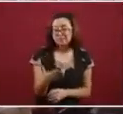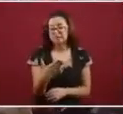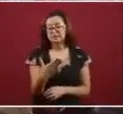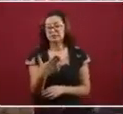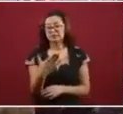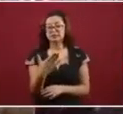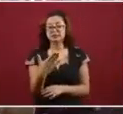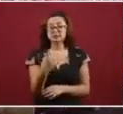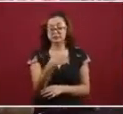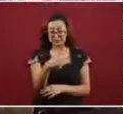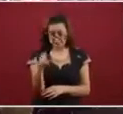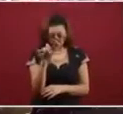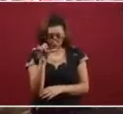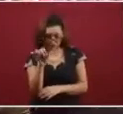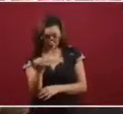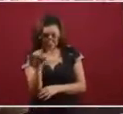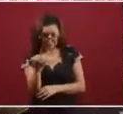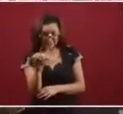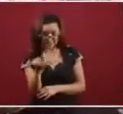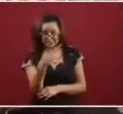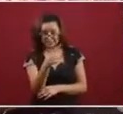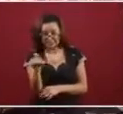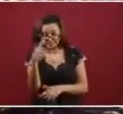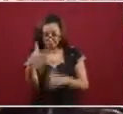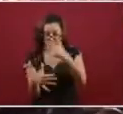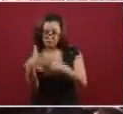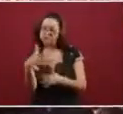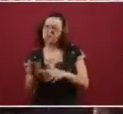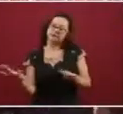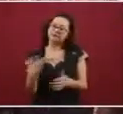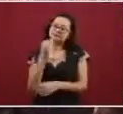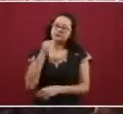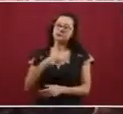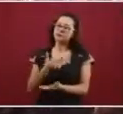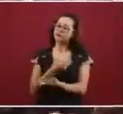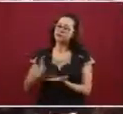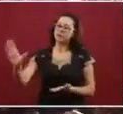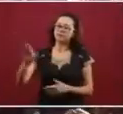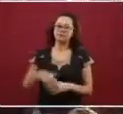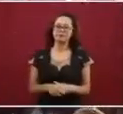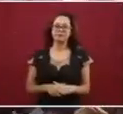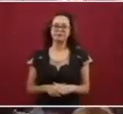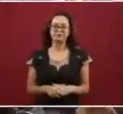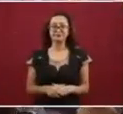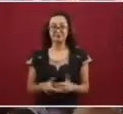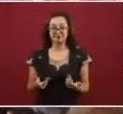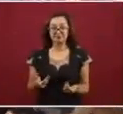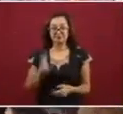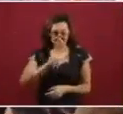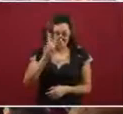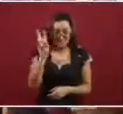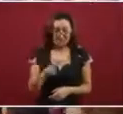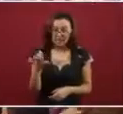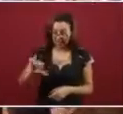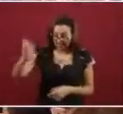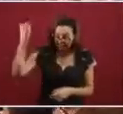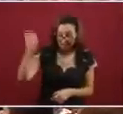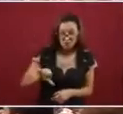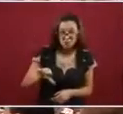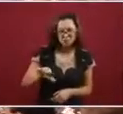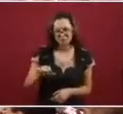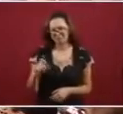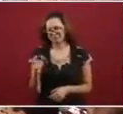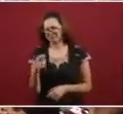bien 116, 115, ya no entraba. Entonces, no es que no pasaba el